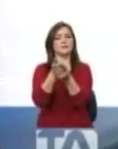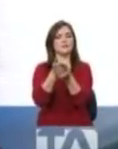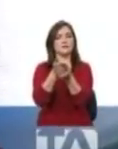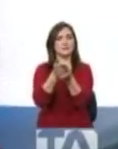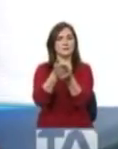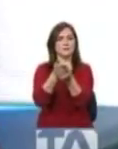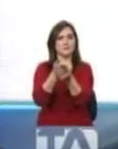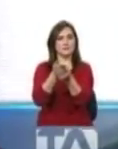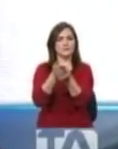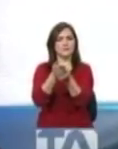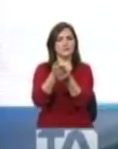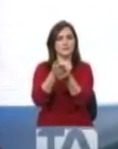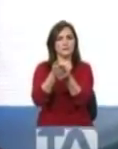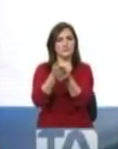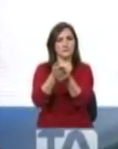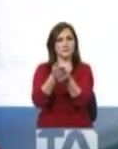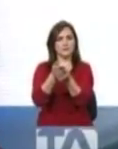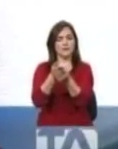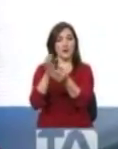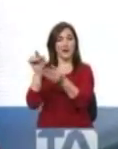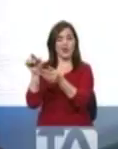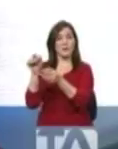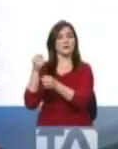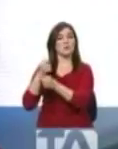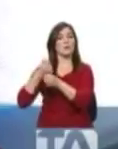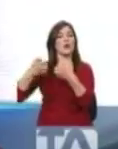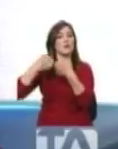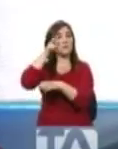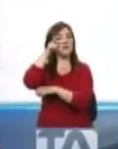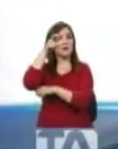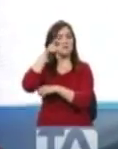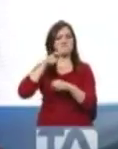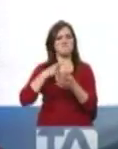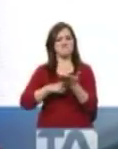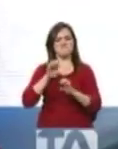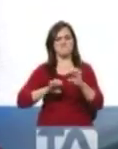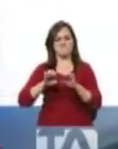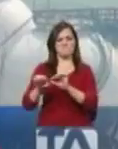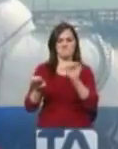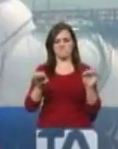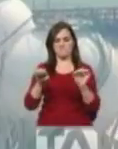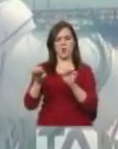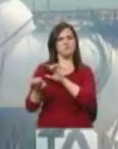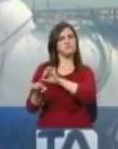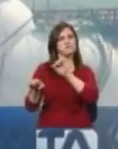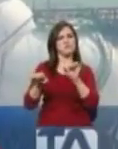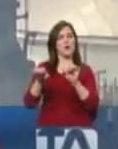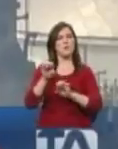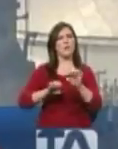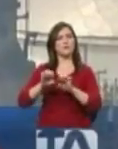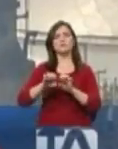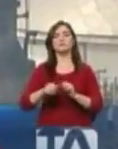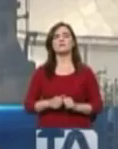700 mil carpetas están siendo analizadas por nuestros fiscales en el caso de Brecht. El caso